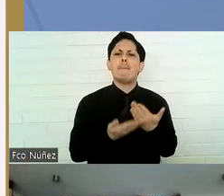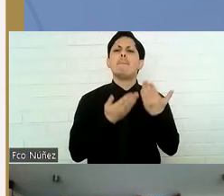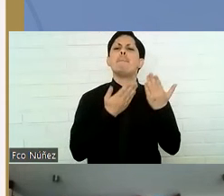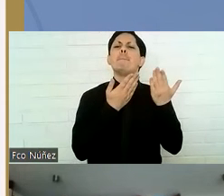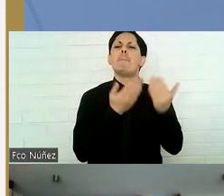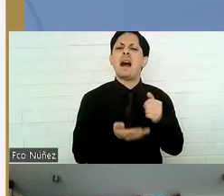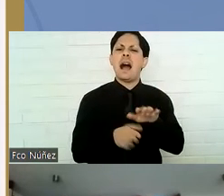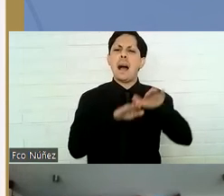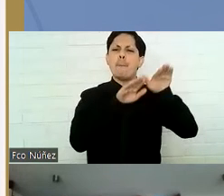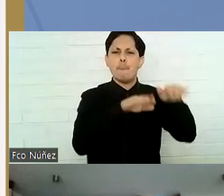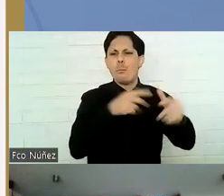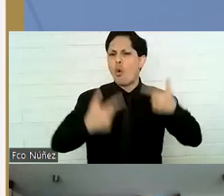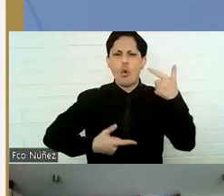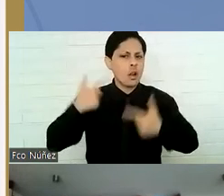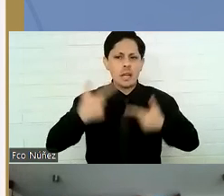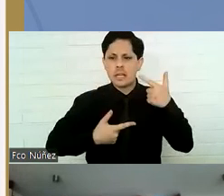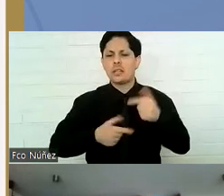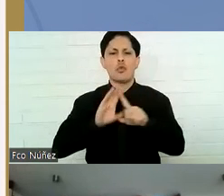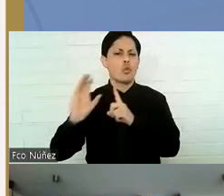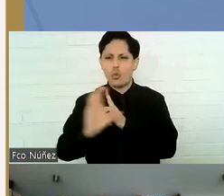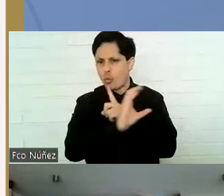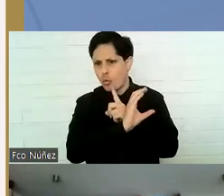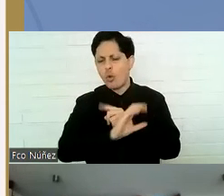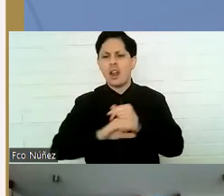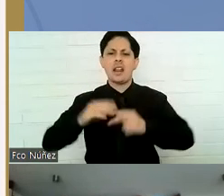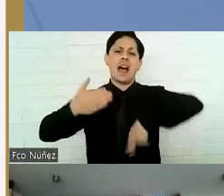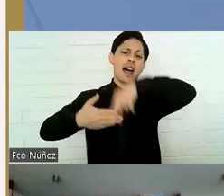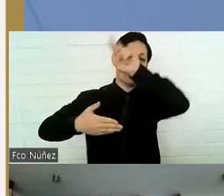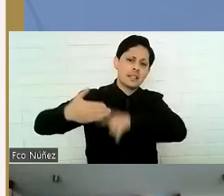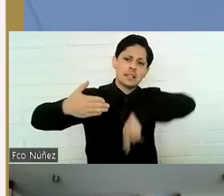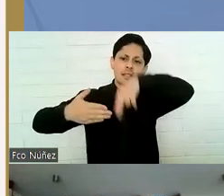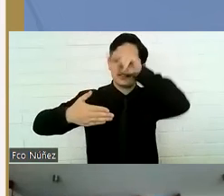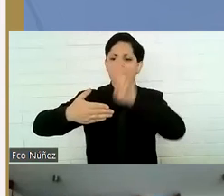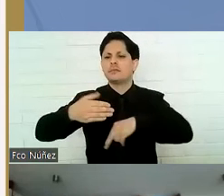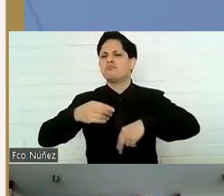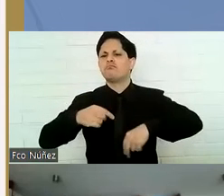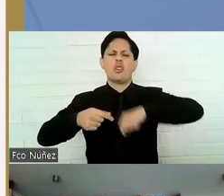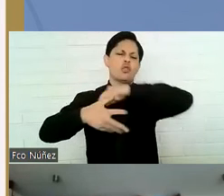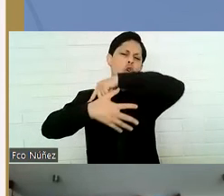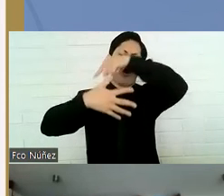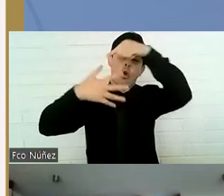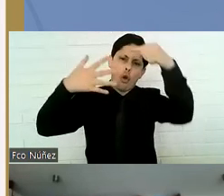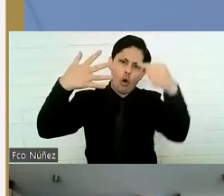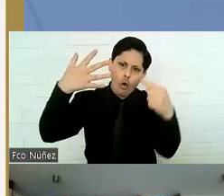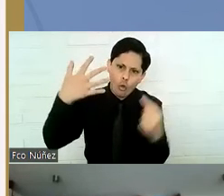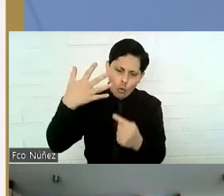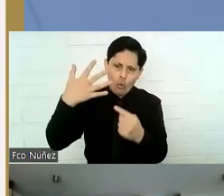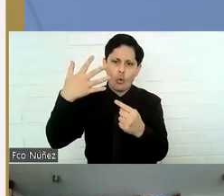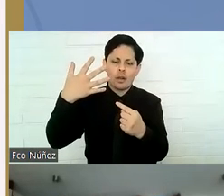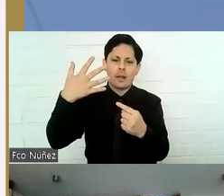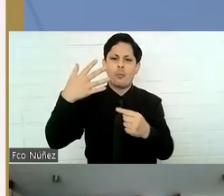sean políticos, culturales, artísticos, todo el campo de conocimiento que están